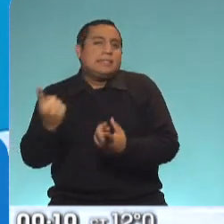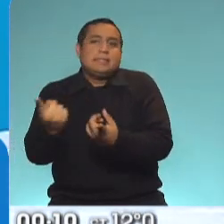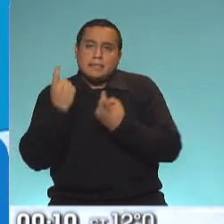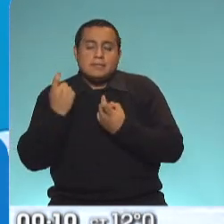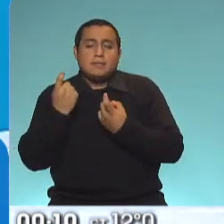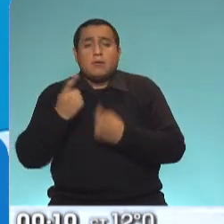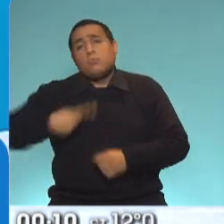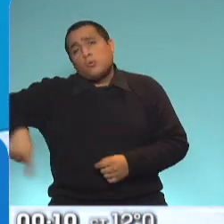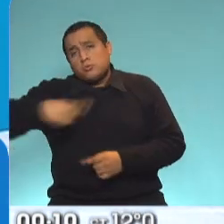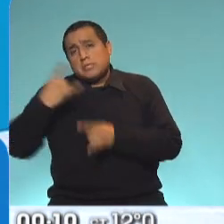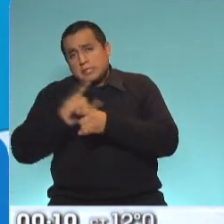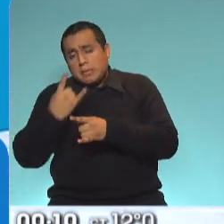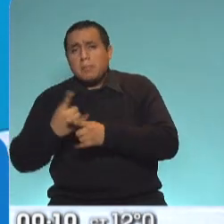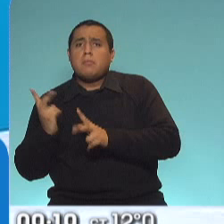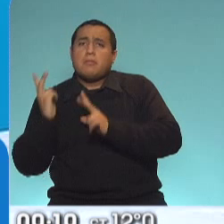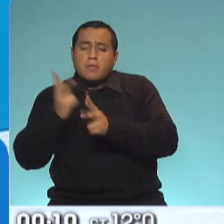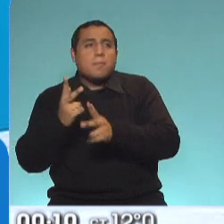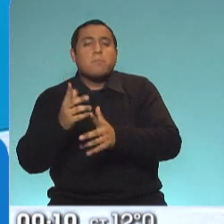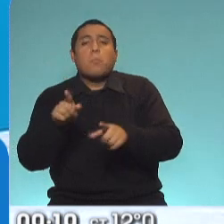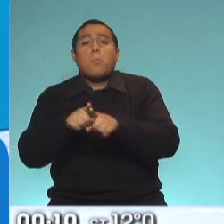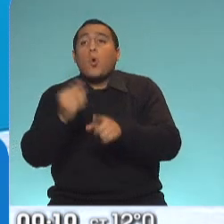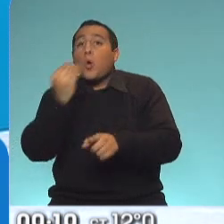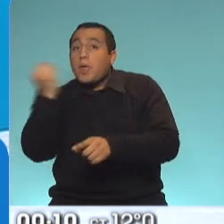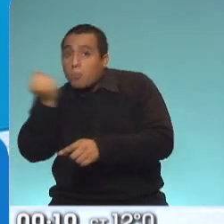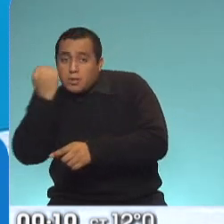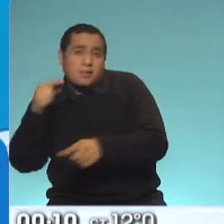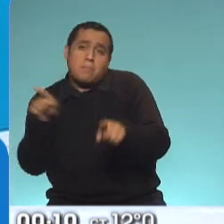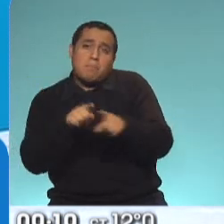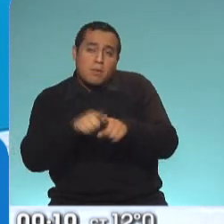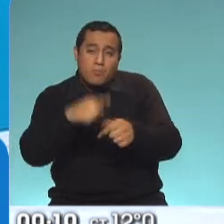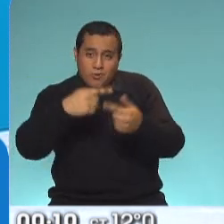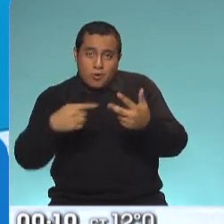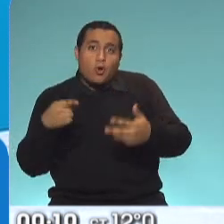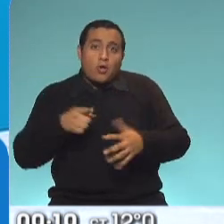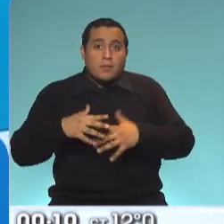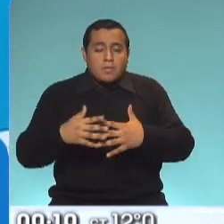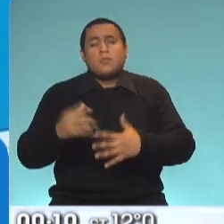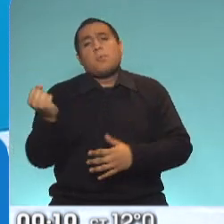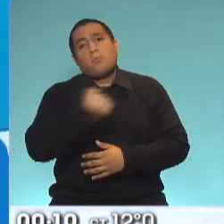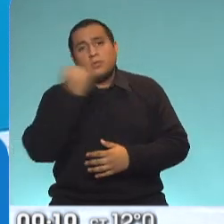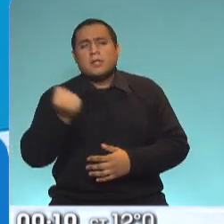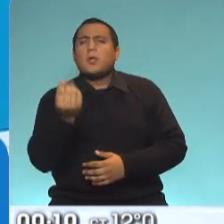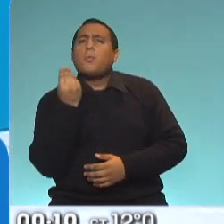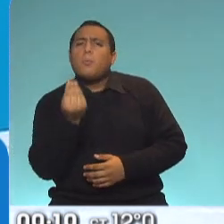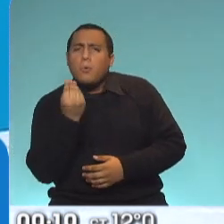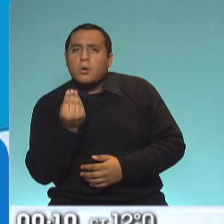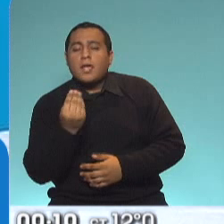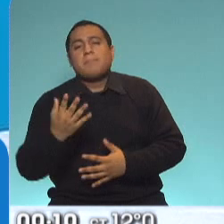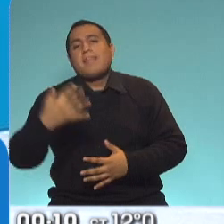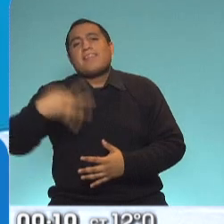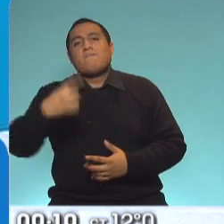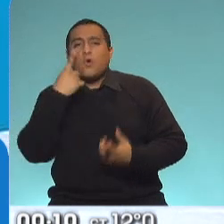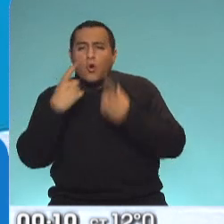Nosotros decimos que es tanto como la alimentación. ¿Por qué? Porque es algo que exige un permanente